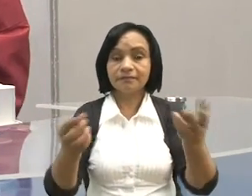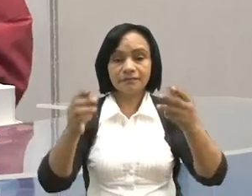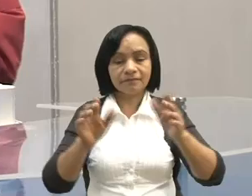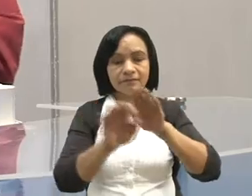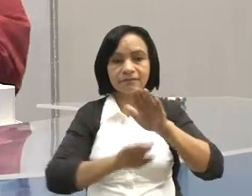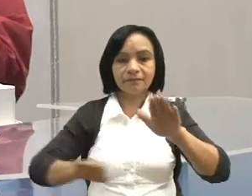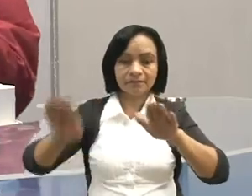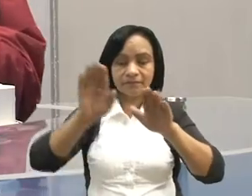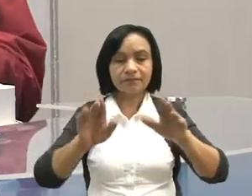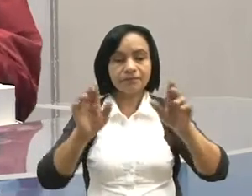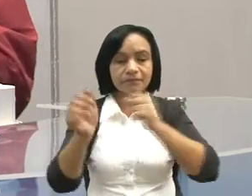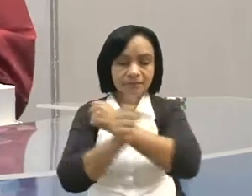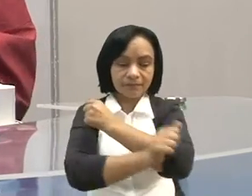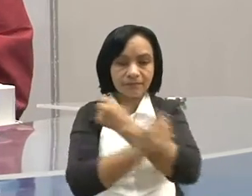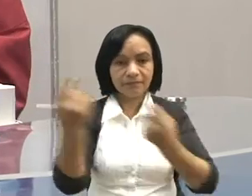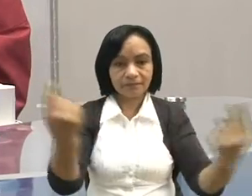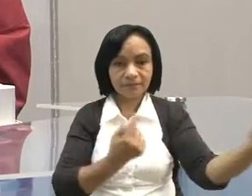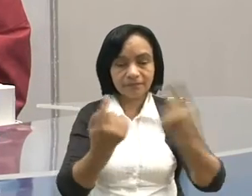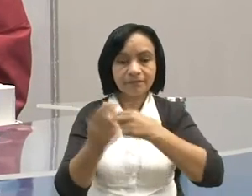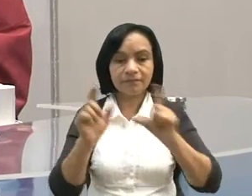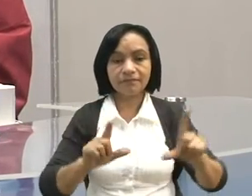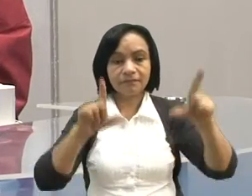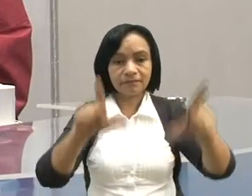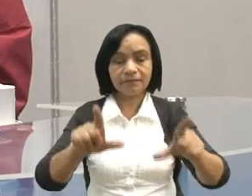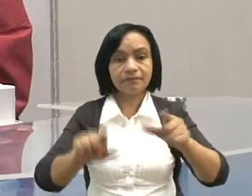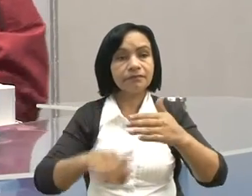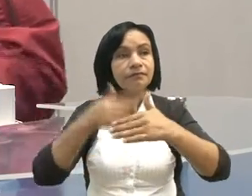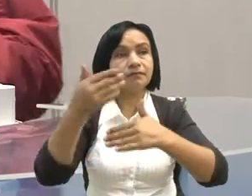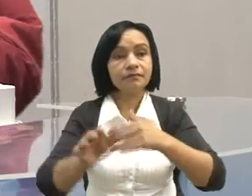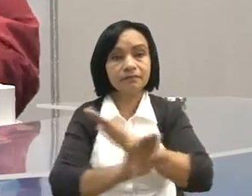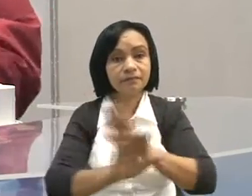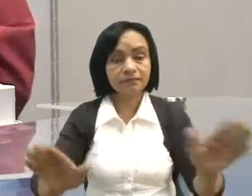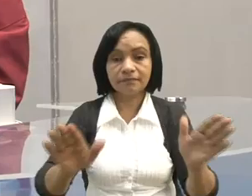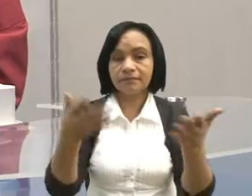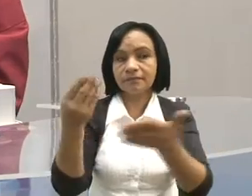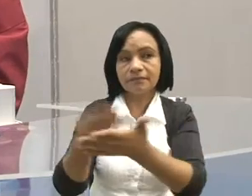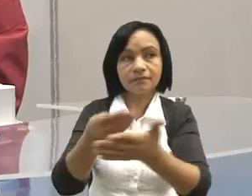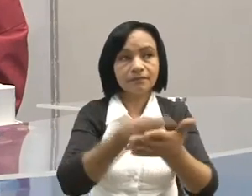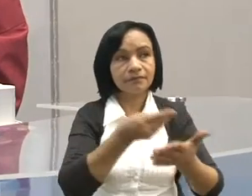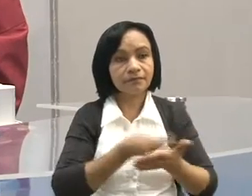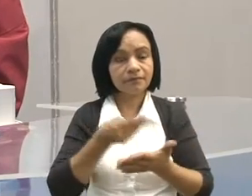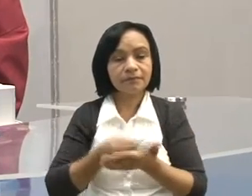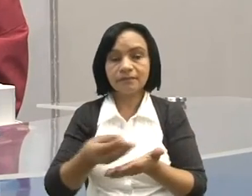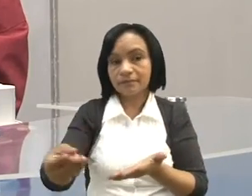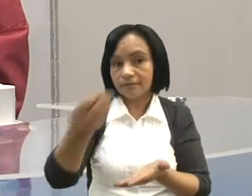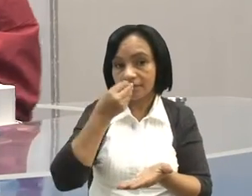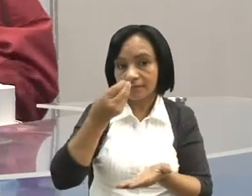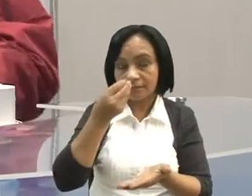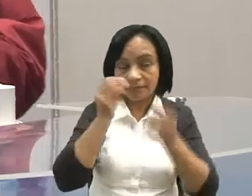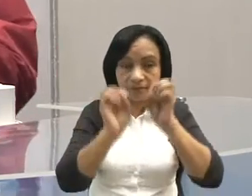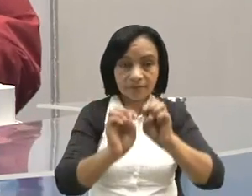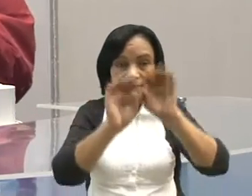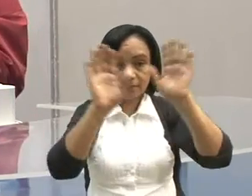matrícula. Luego preparamos las condiciones para hacer el acopio, la compra de todo lo que era la merienda escolar, de